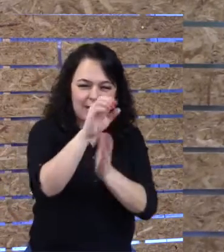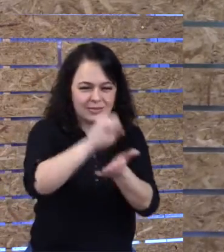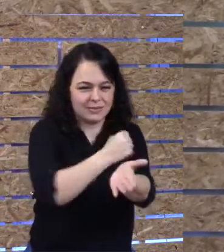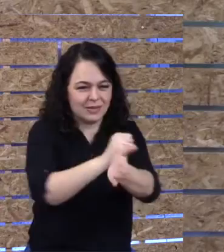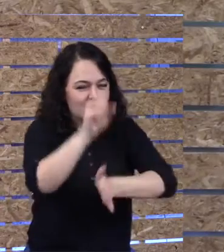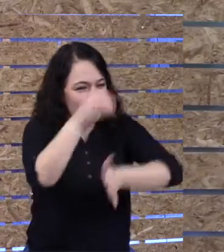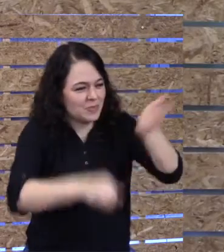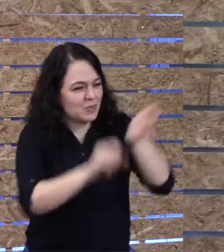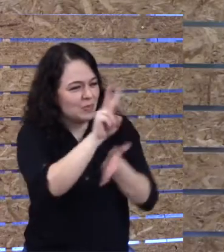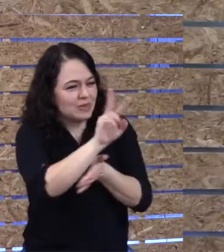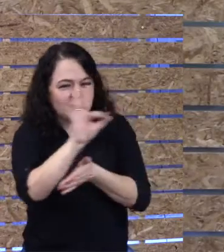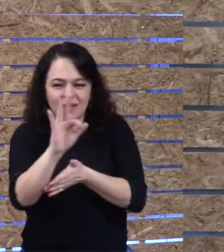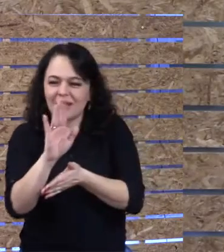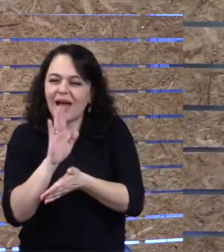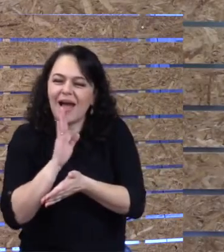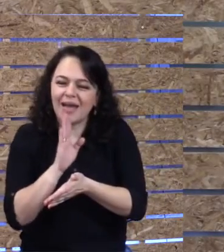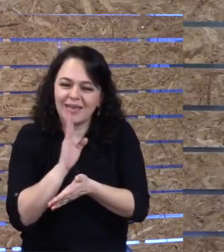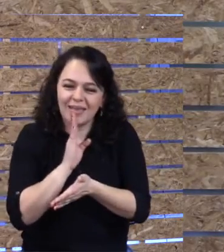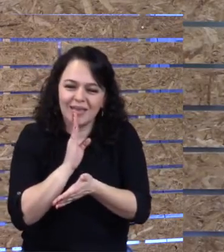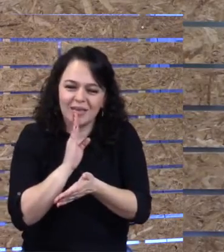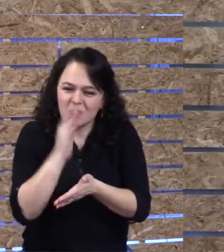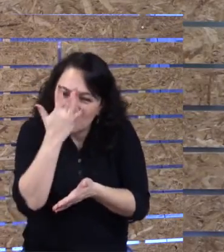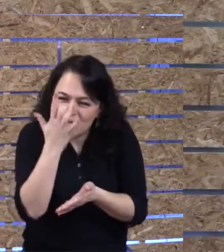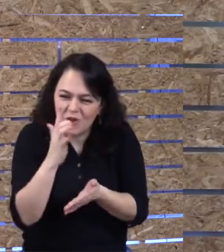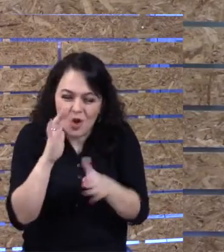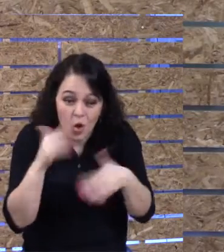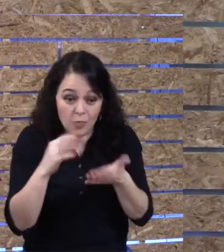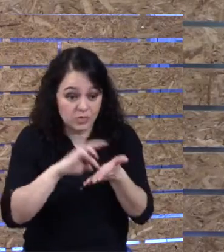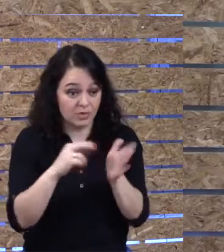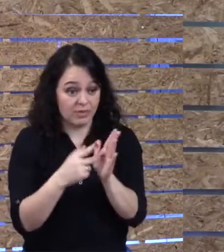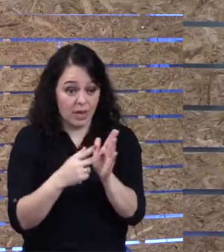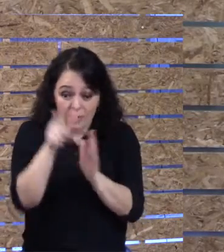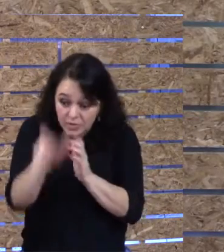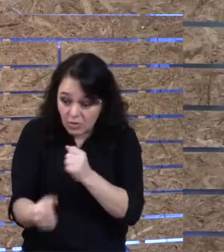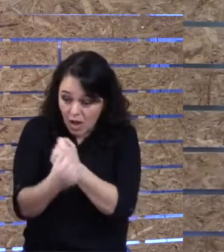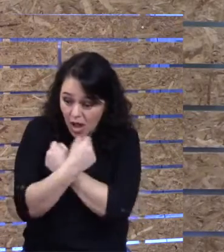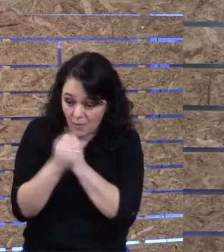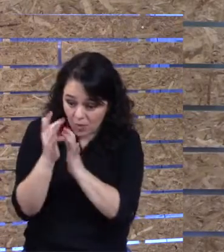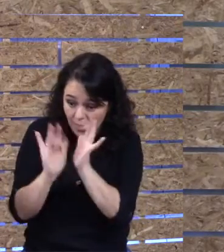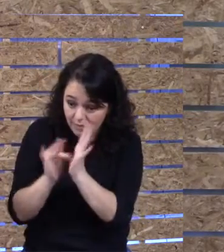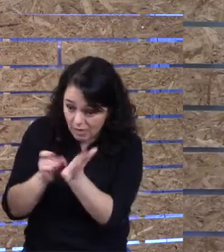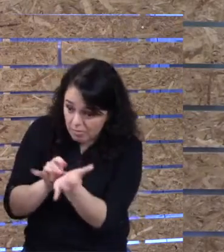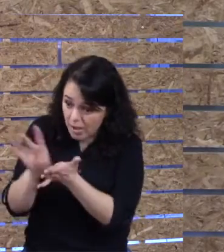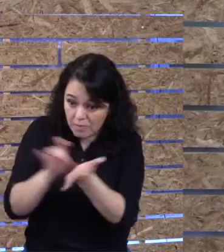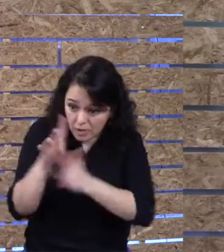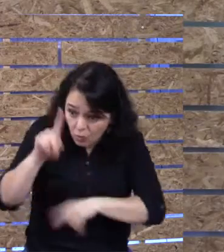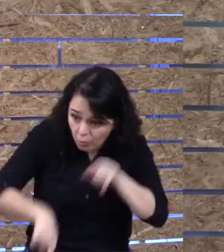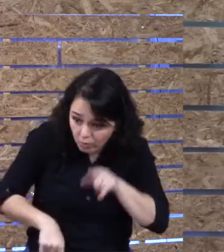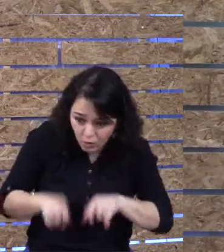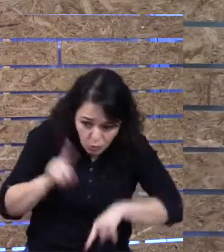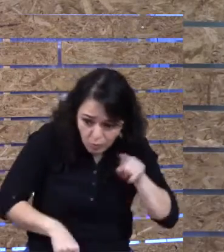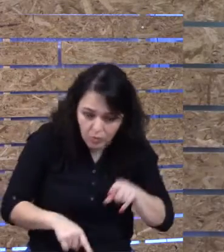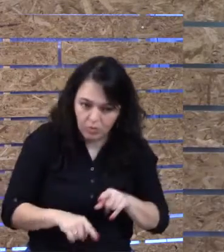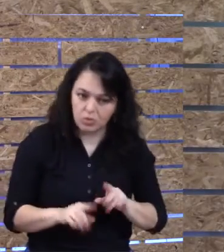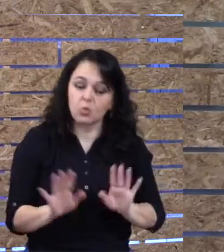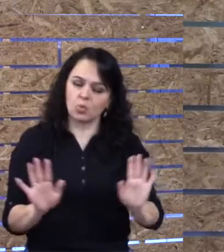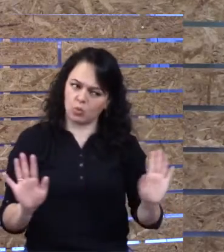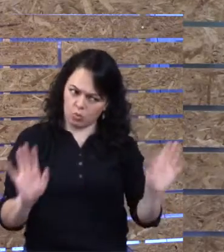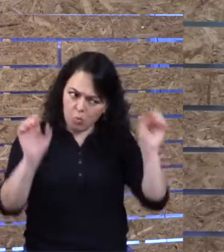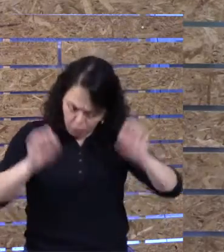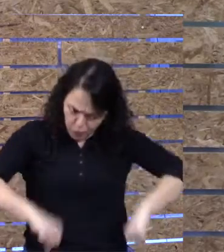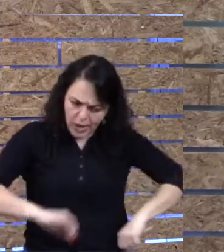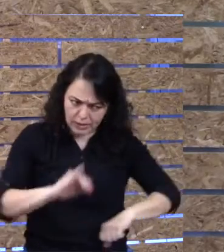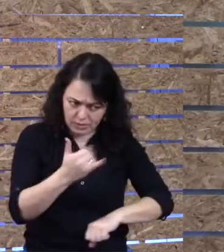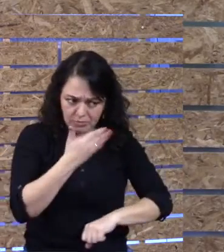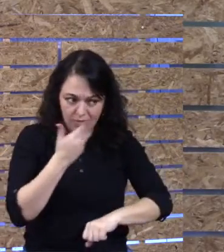cómo? No estoy diciendo que no mandes textos bíblicos a tus seres queridos. Por supuesto, es mejor mandar textos bíblicos que chistes de